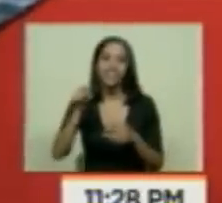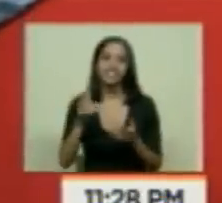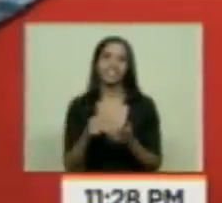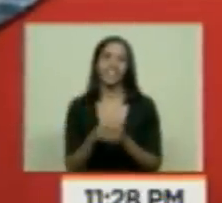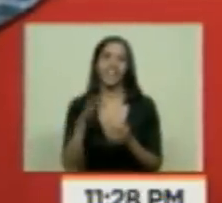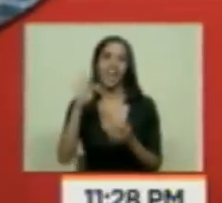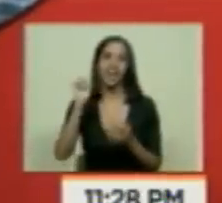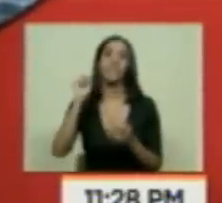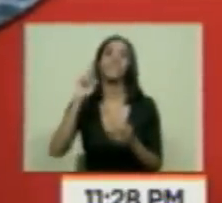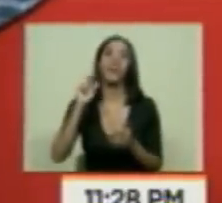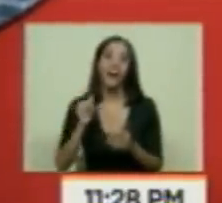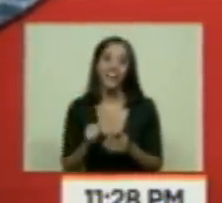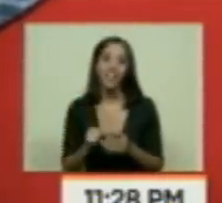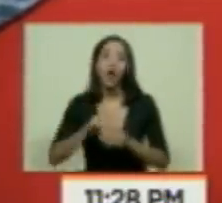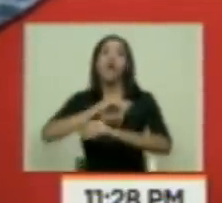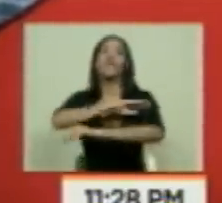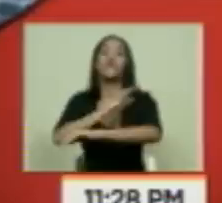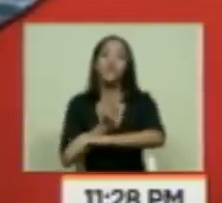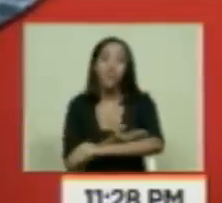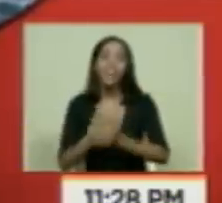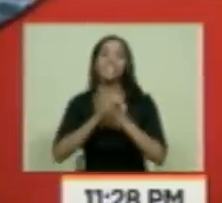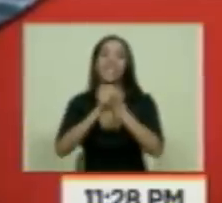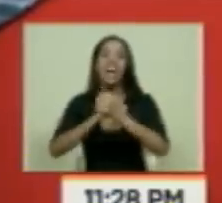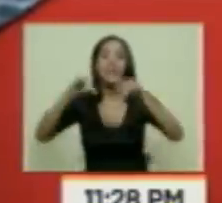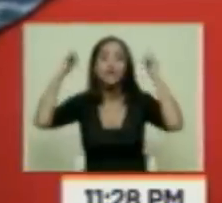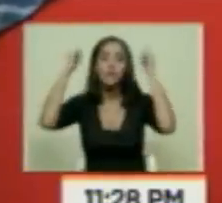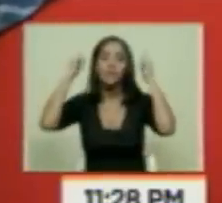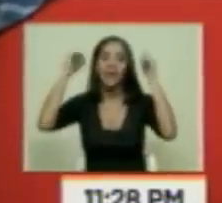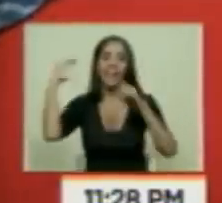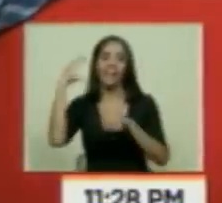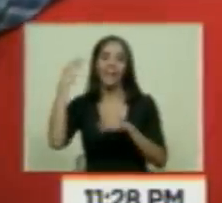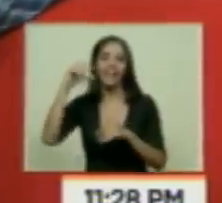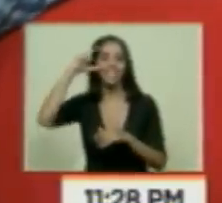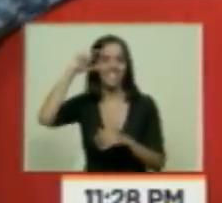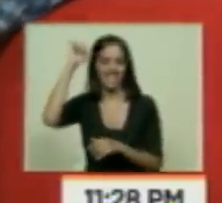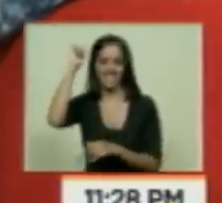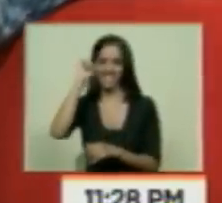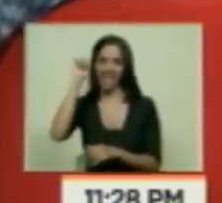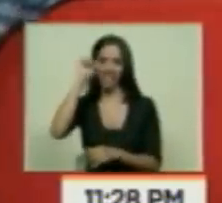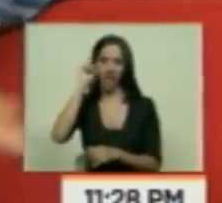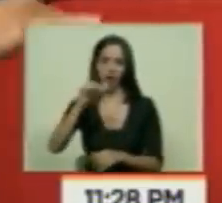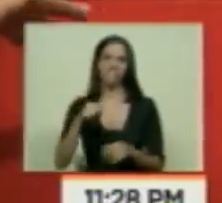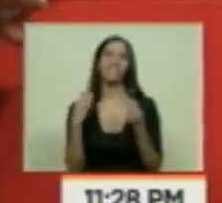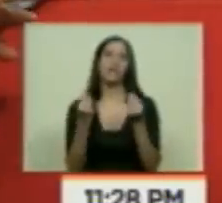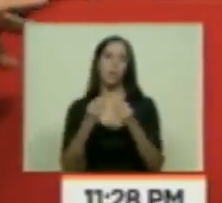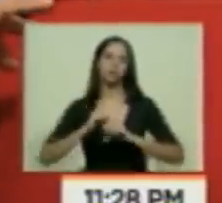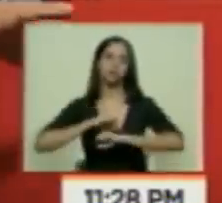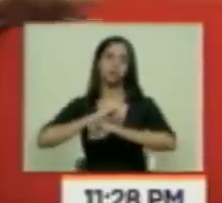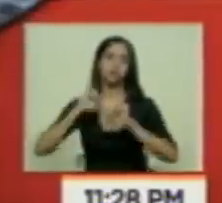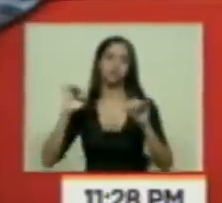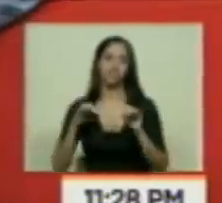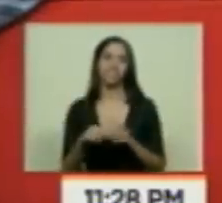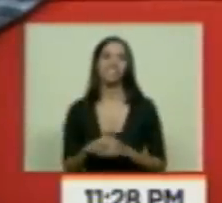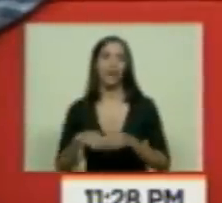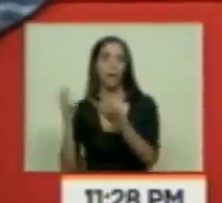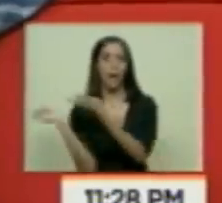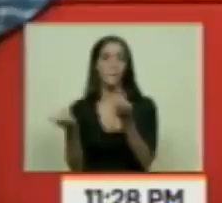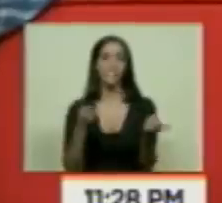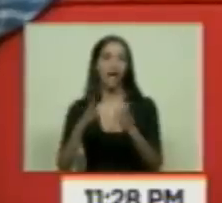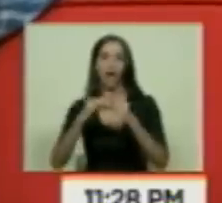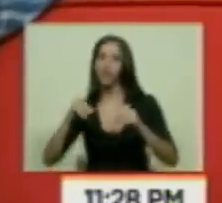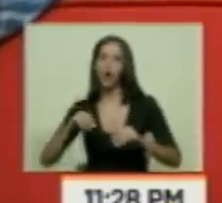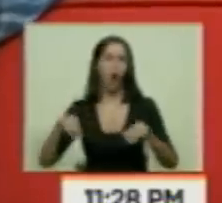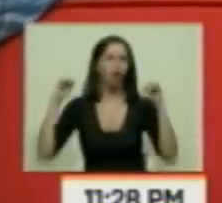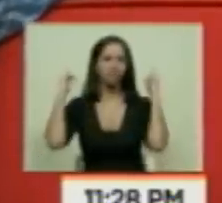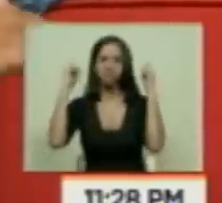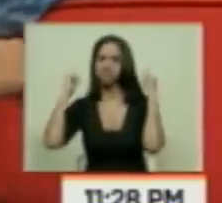señores. Fuerzas Aliadas Rumberas de Caracas. El día sábado tendremos tremenda descarga. Estamos invitando a todos los soneros de Caracas, todos